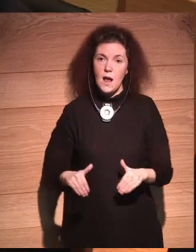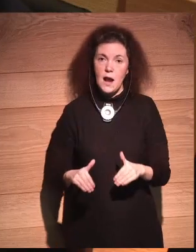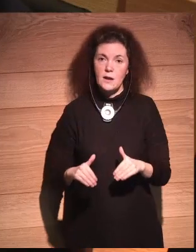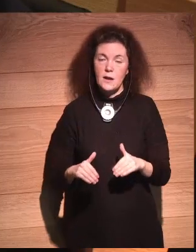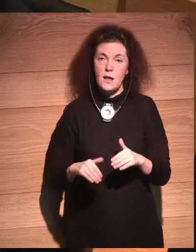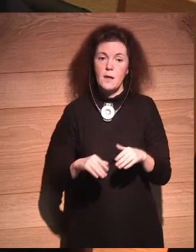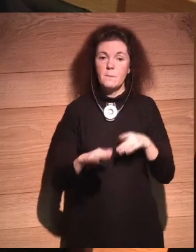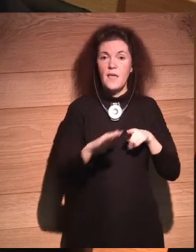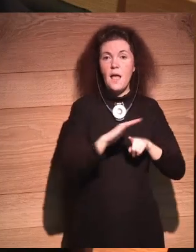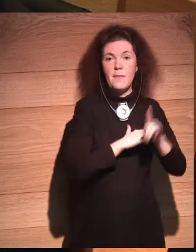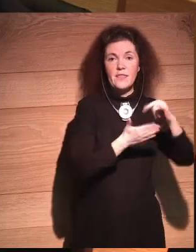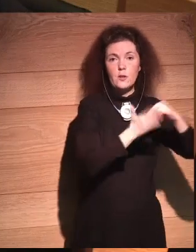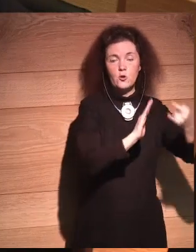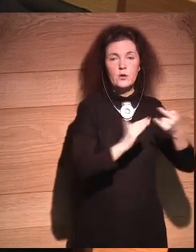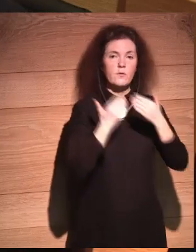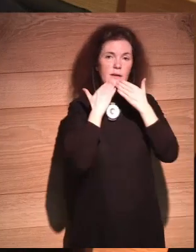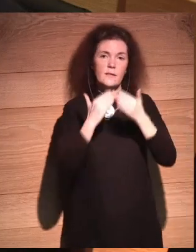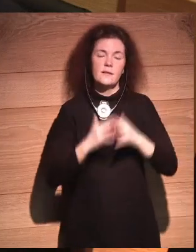frente al avance tecnológico. Gracias.